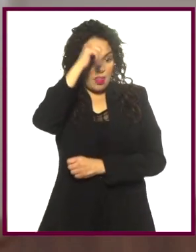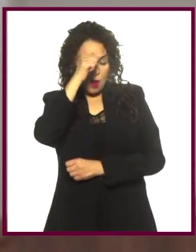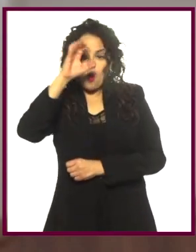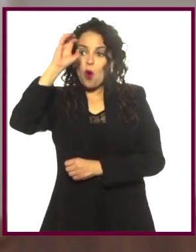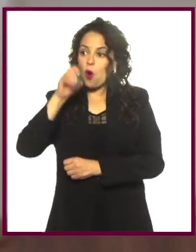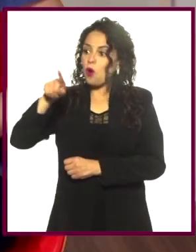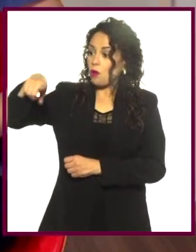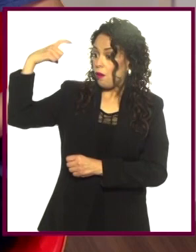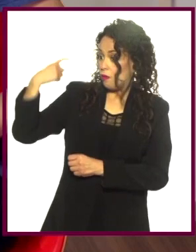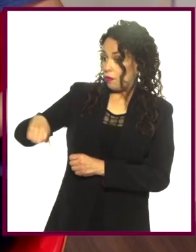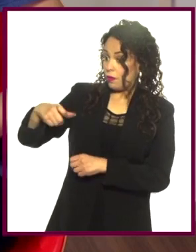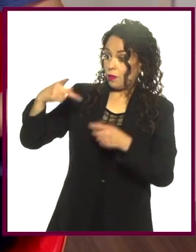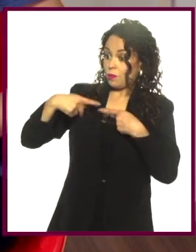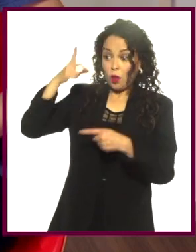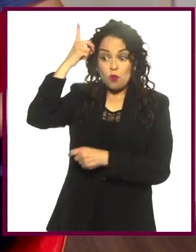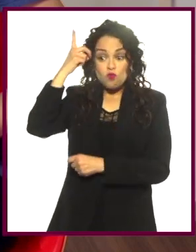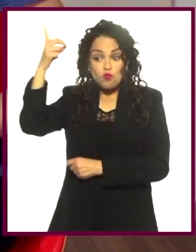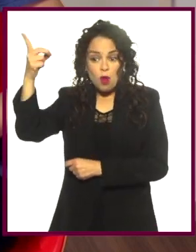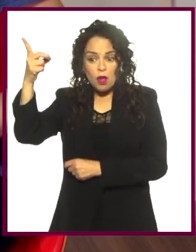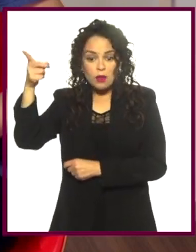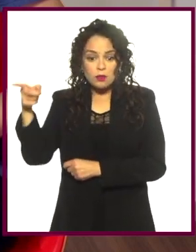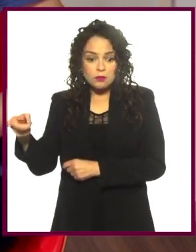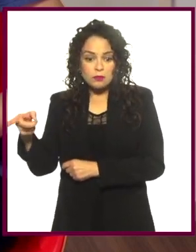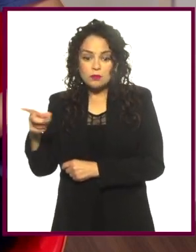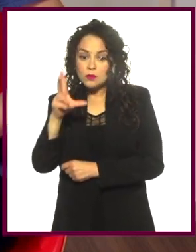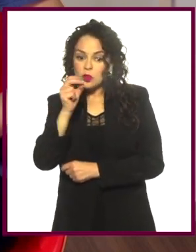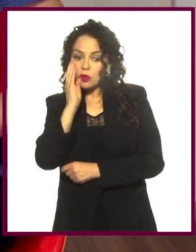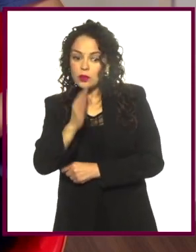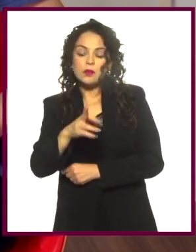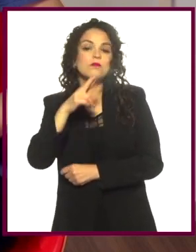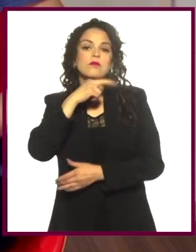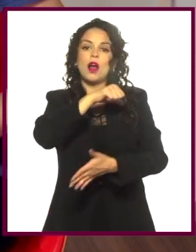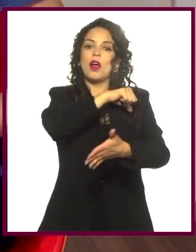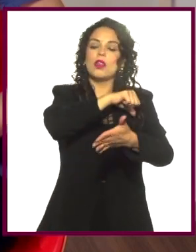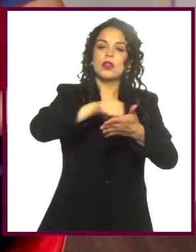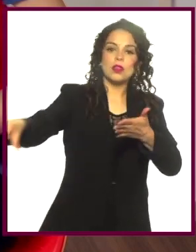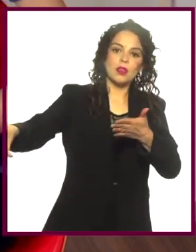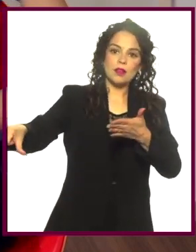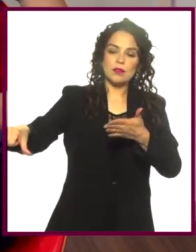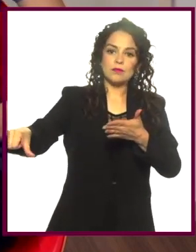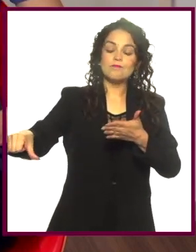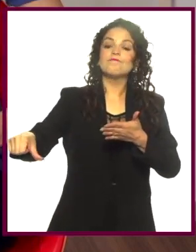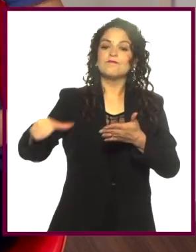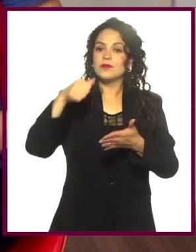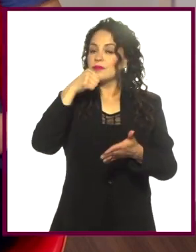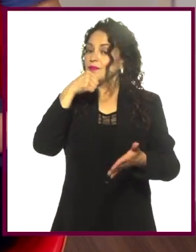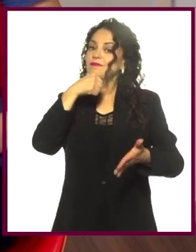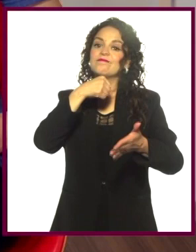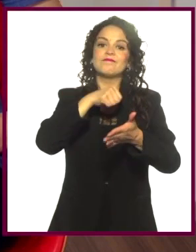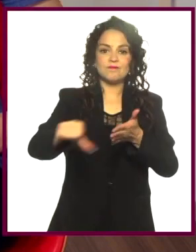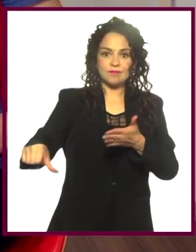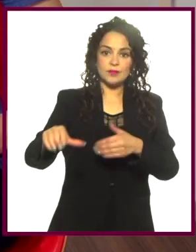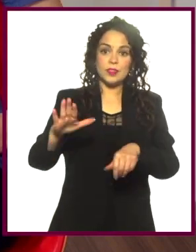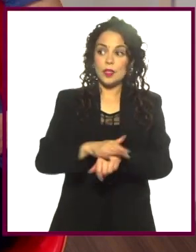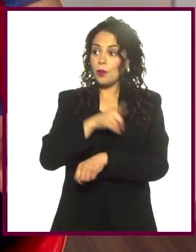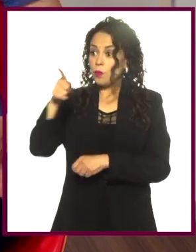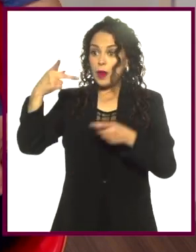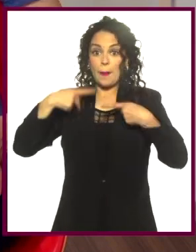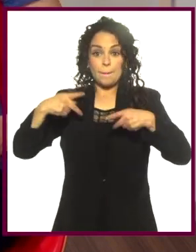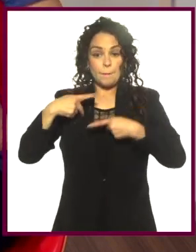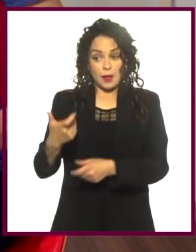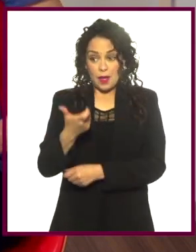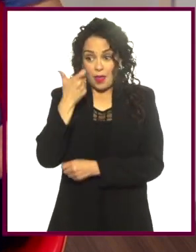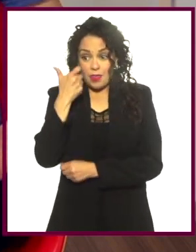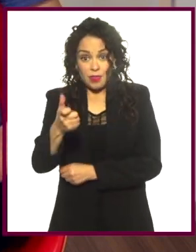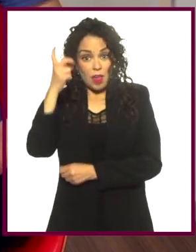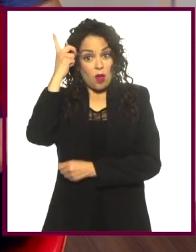del dinero, simple y sencillamente le ponen censura. Y es que cuando la información afecta a los dueños del dinero